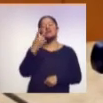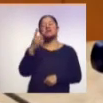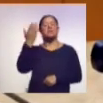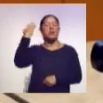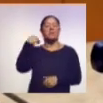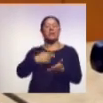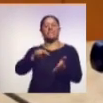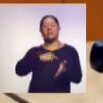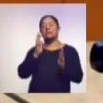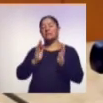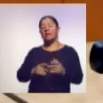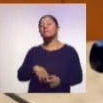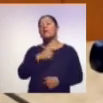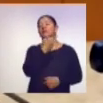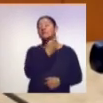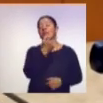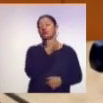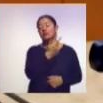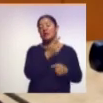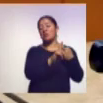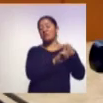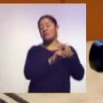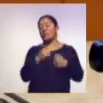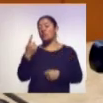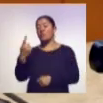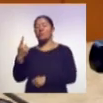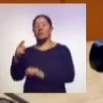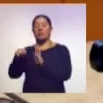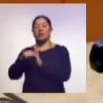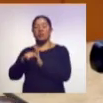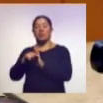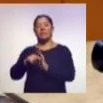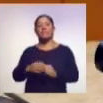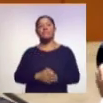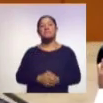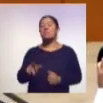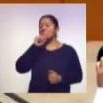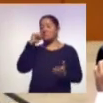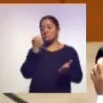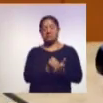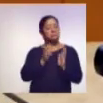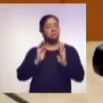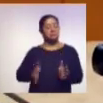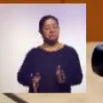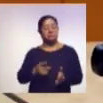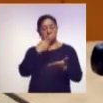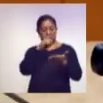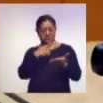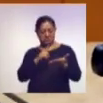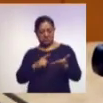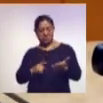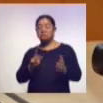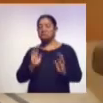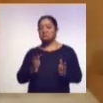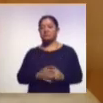en favor y uno en contra del senador sin partido Emilio Álvarez y Casa, se ratificaron esas enmiendas al T-MEC. acuerdo